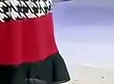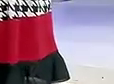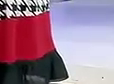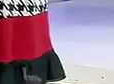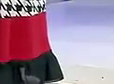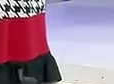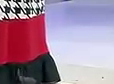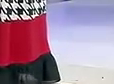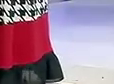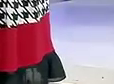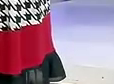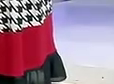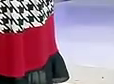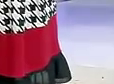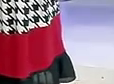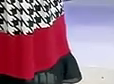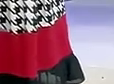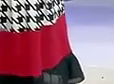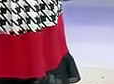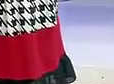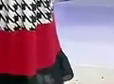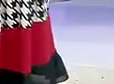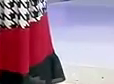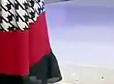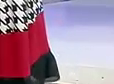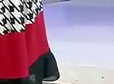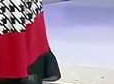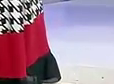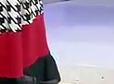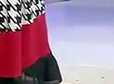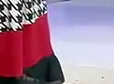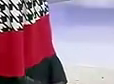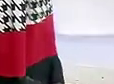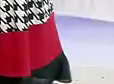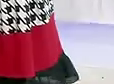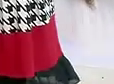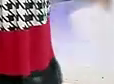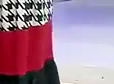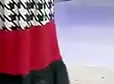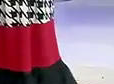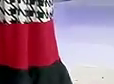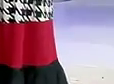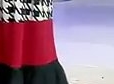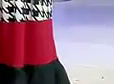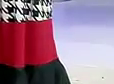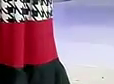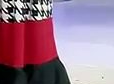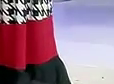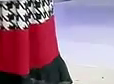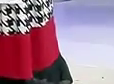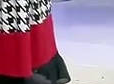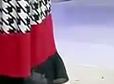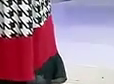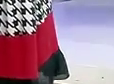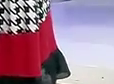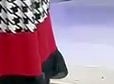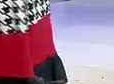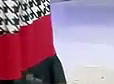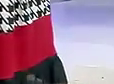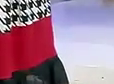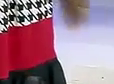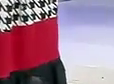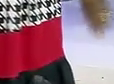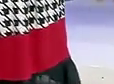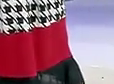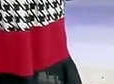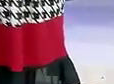Buenos días Ecuador, buenos días mi gente linda. Hoy arribamos, gracias a Dios, es viernes. Y con